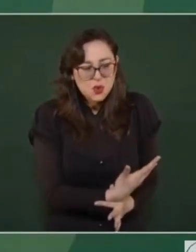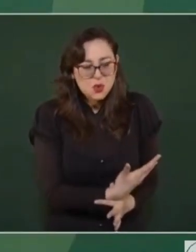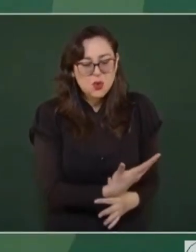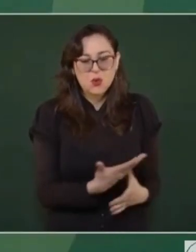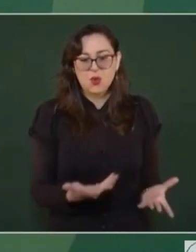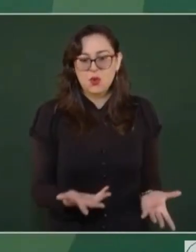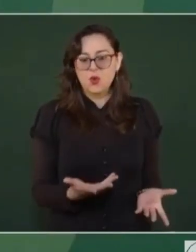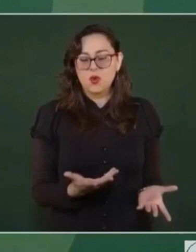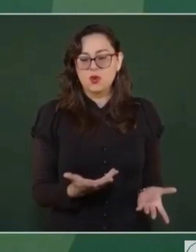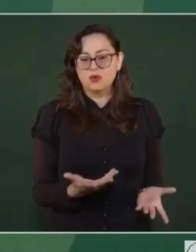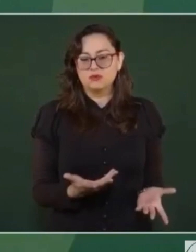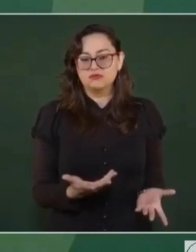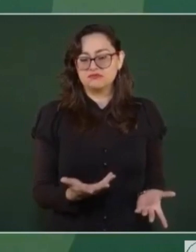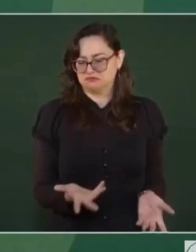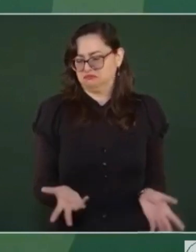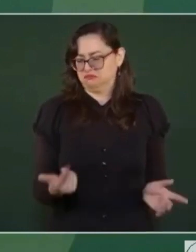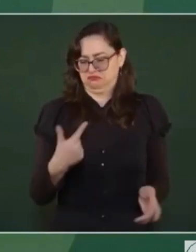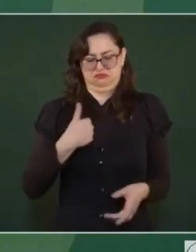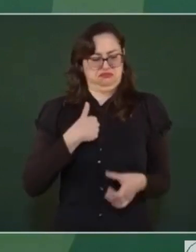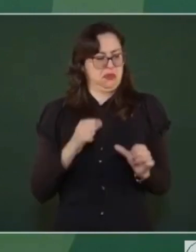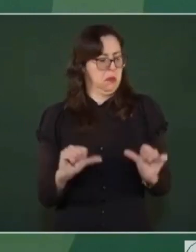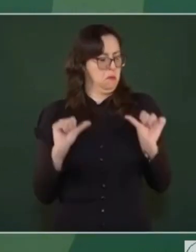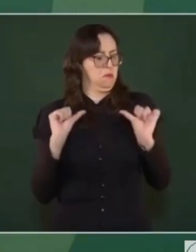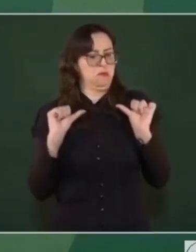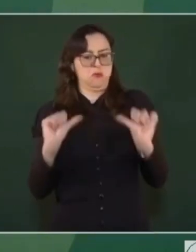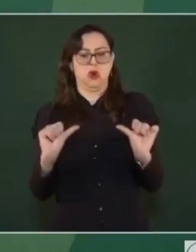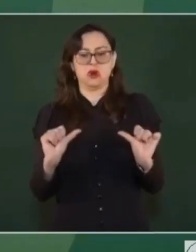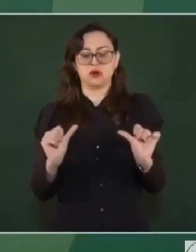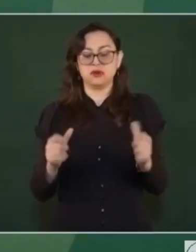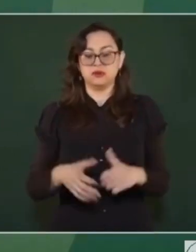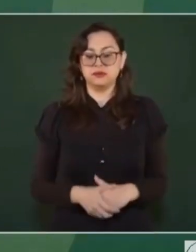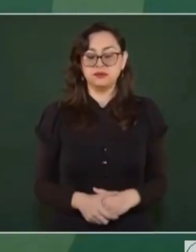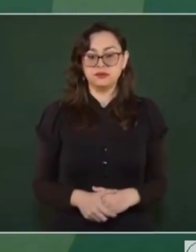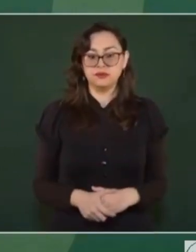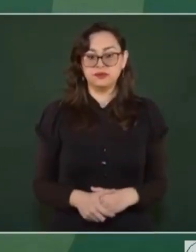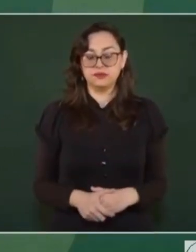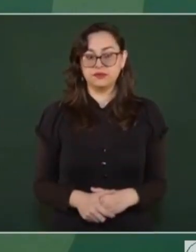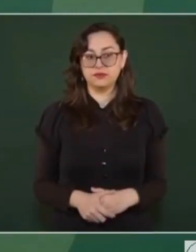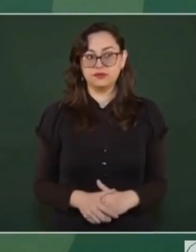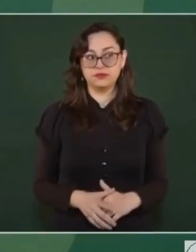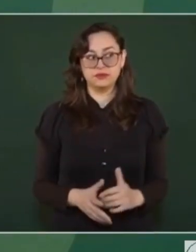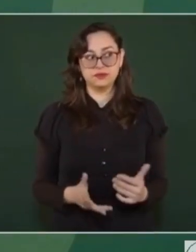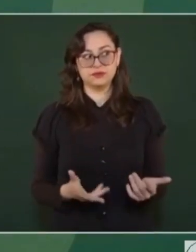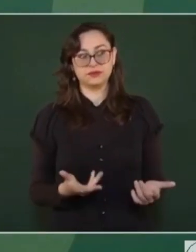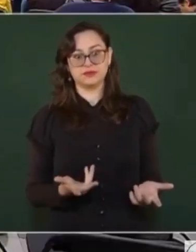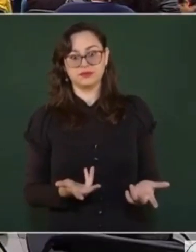es que no me hicieron nada. Esto es lo que él dice.